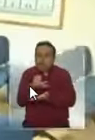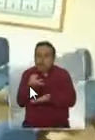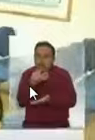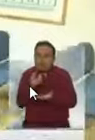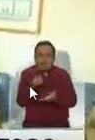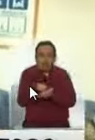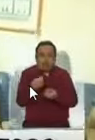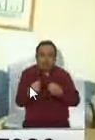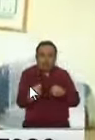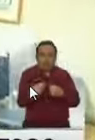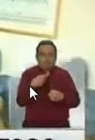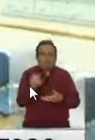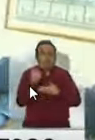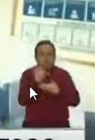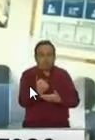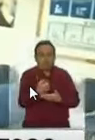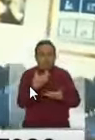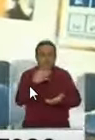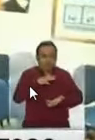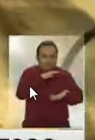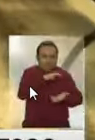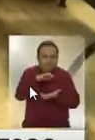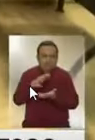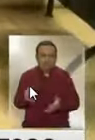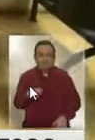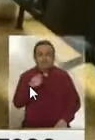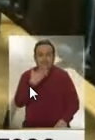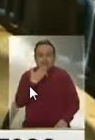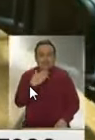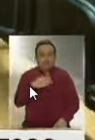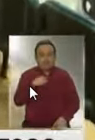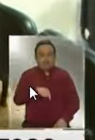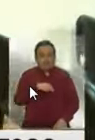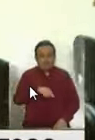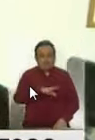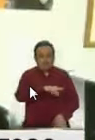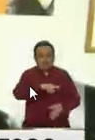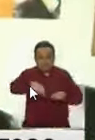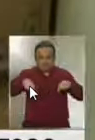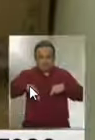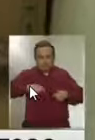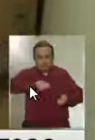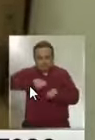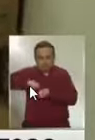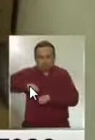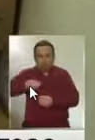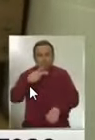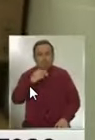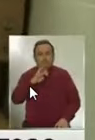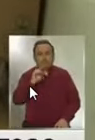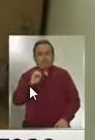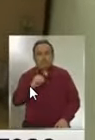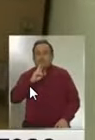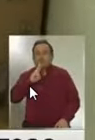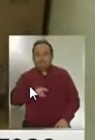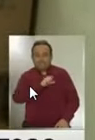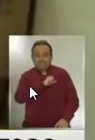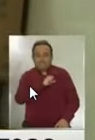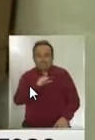la ayuda con medicamentos, también se establecieron medidas de sanitización en la comuna, que está a 242 kilómetros al sur de